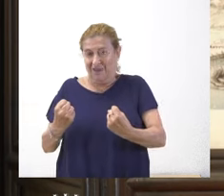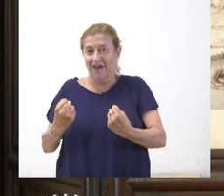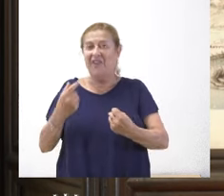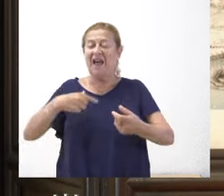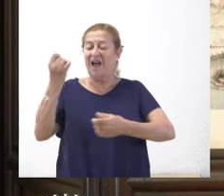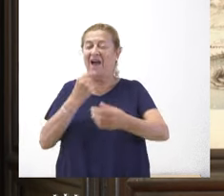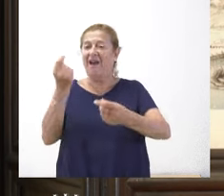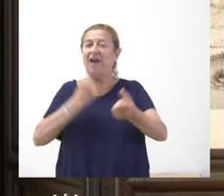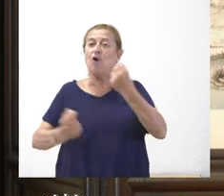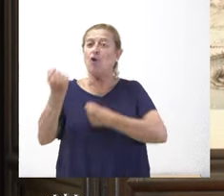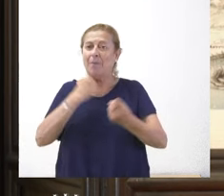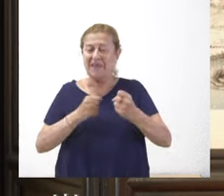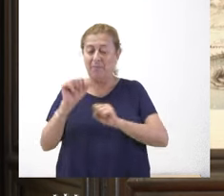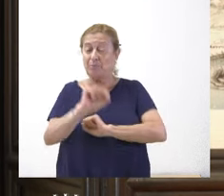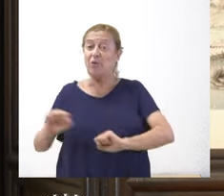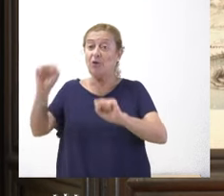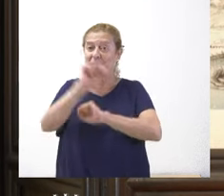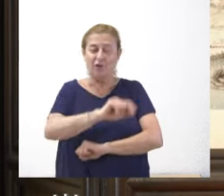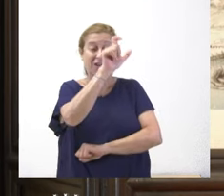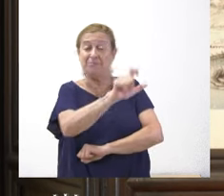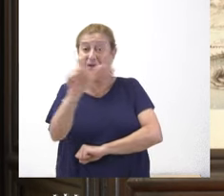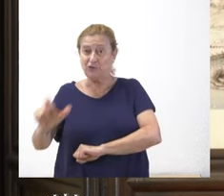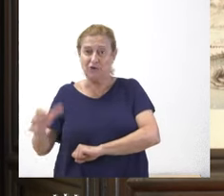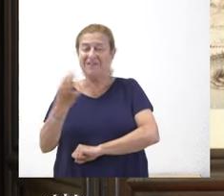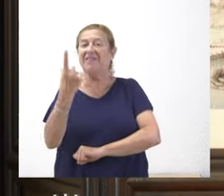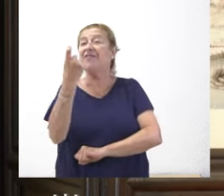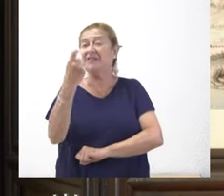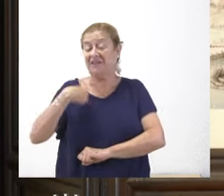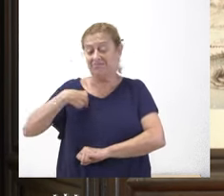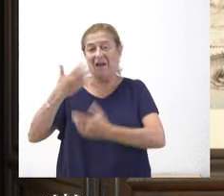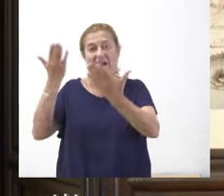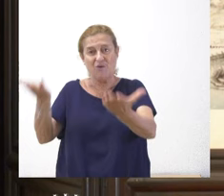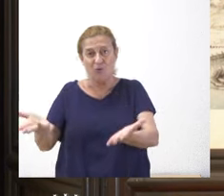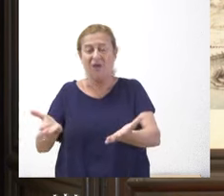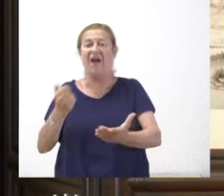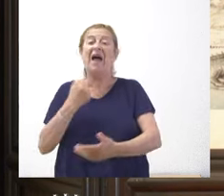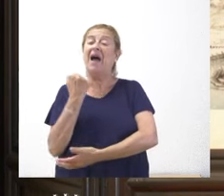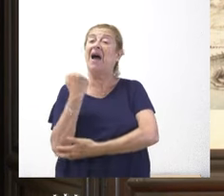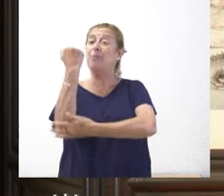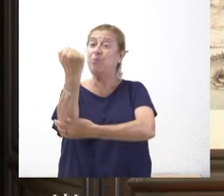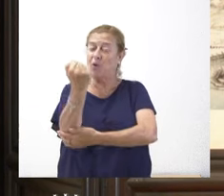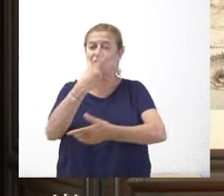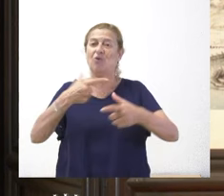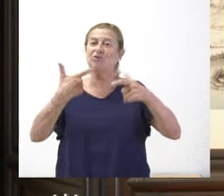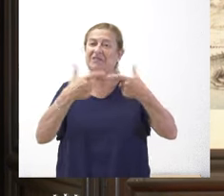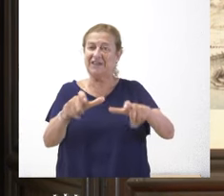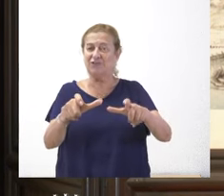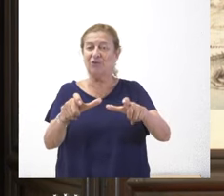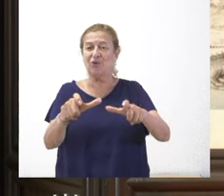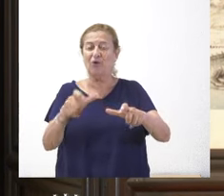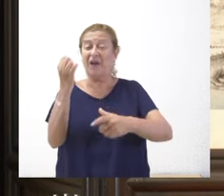economía la protección de las personas que necesitan nuestra ayuda el apoyo al sector